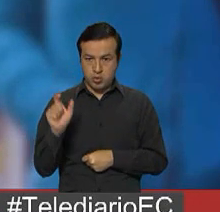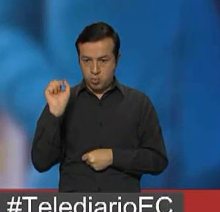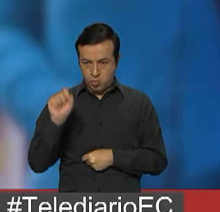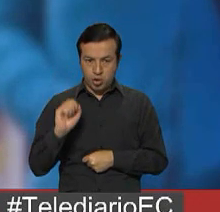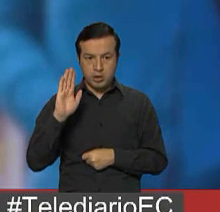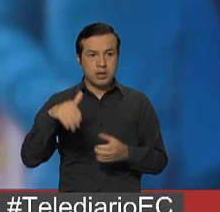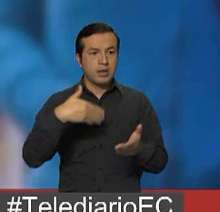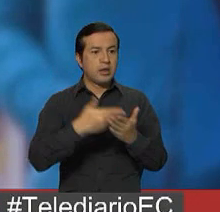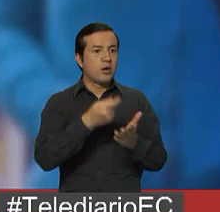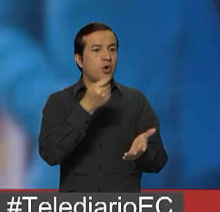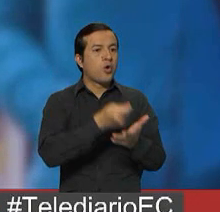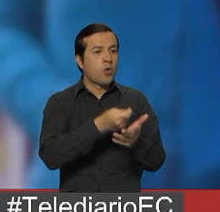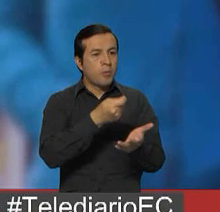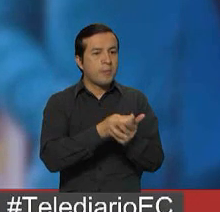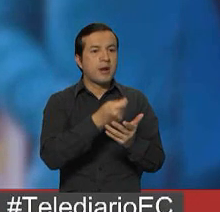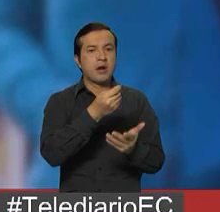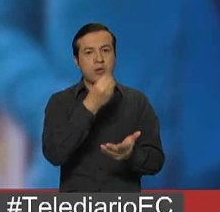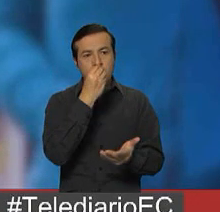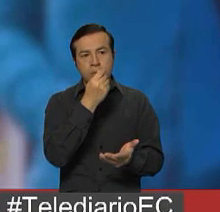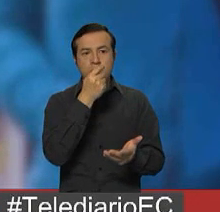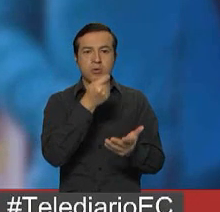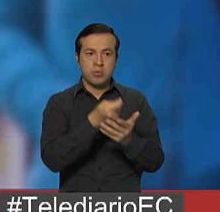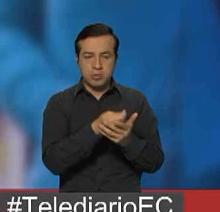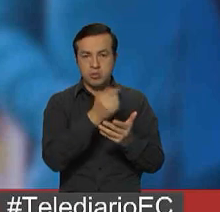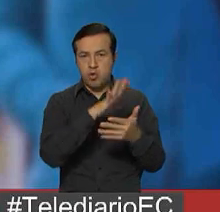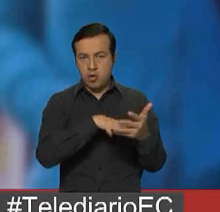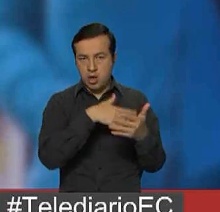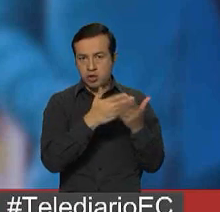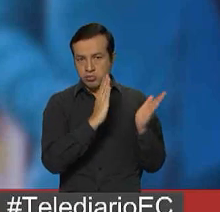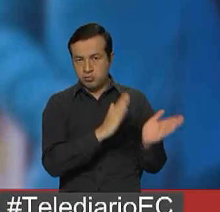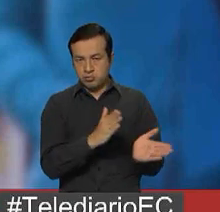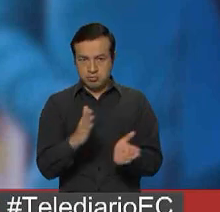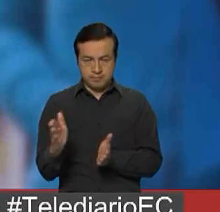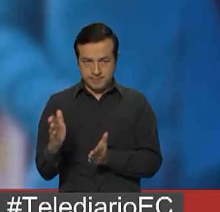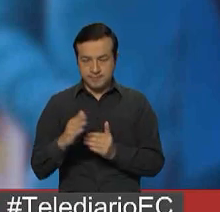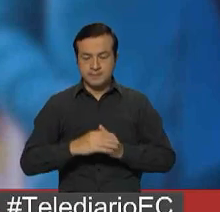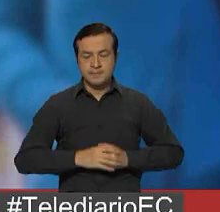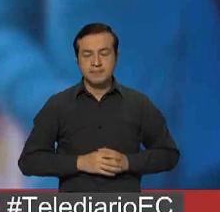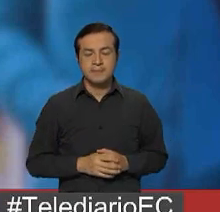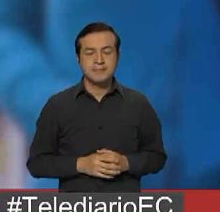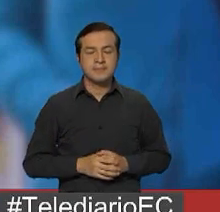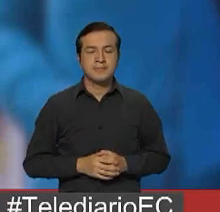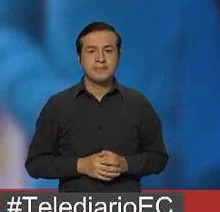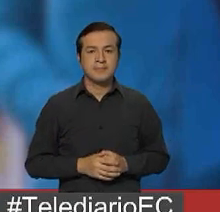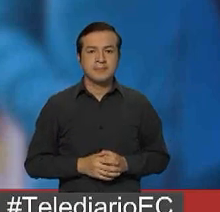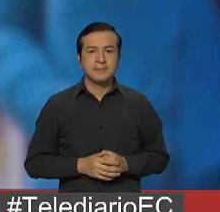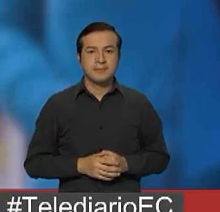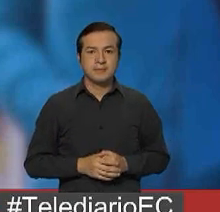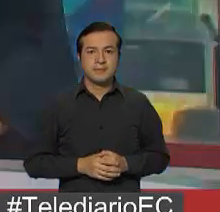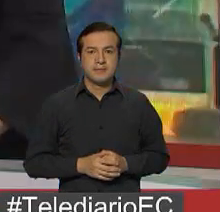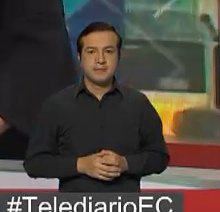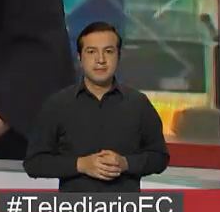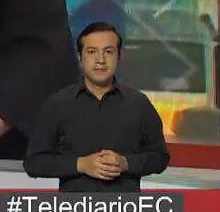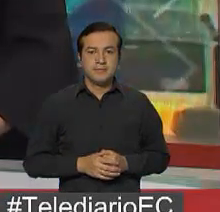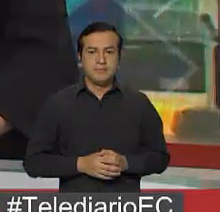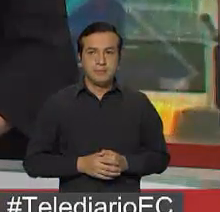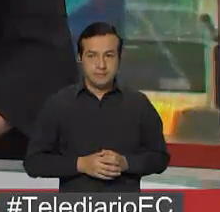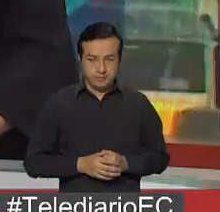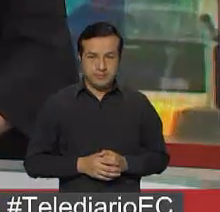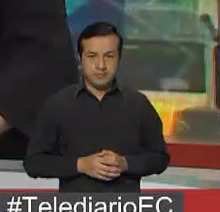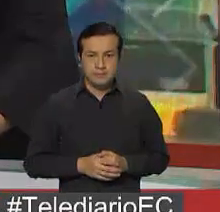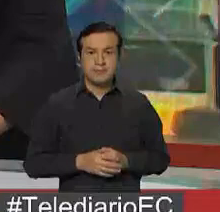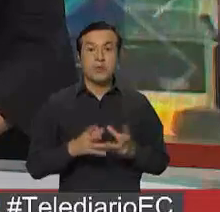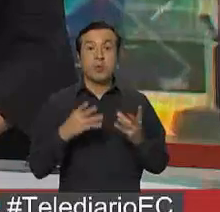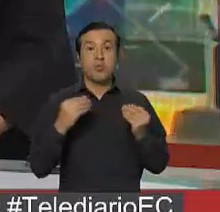familia podrá hacer las compras de alimentos en el horario permitido santiago tello medios públicos y una